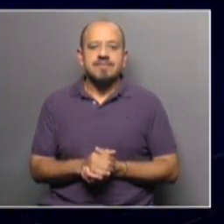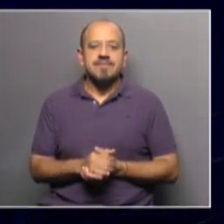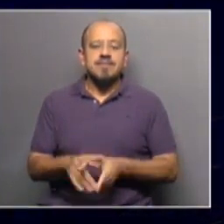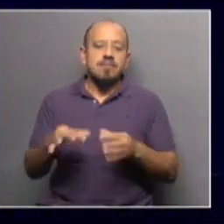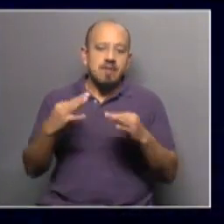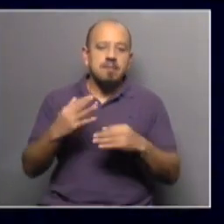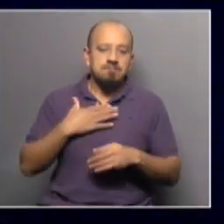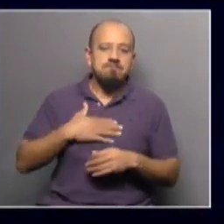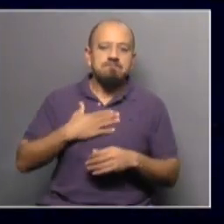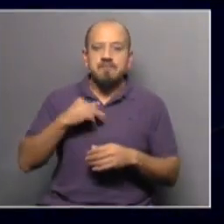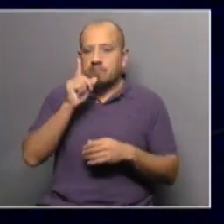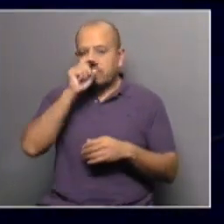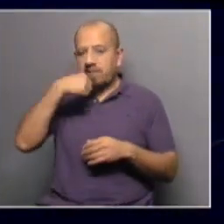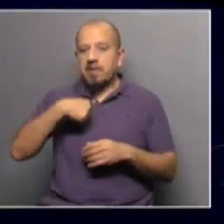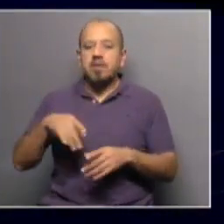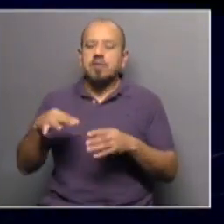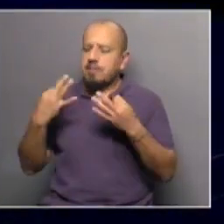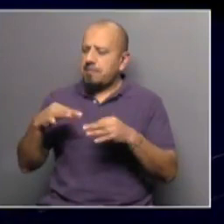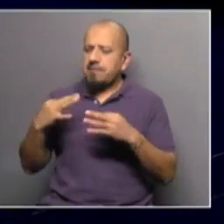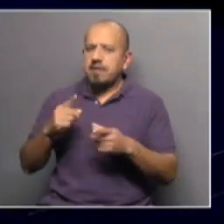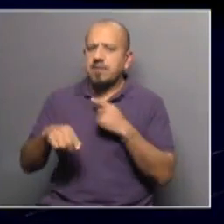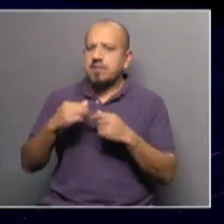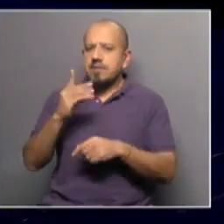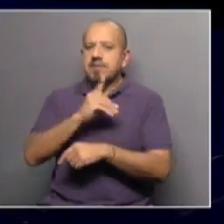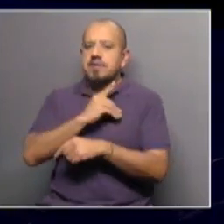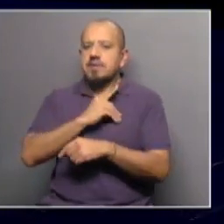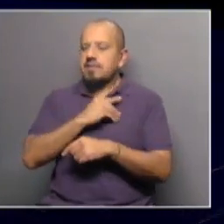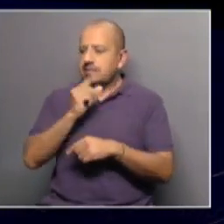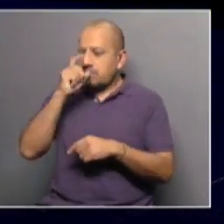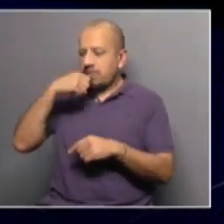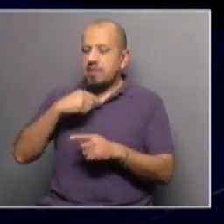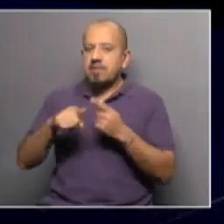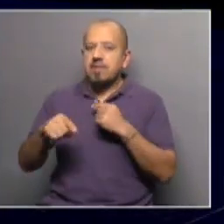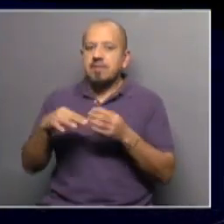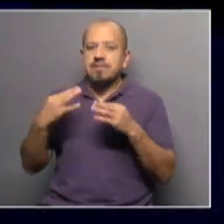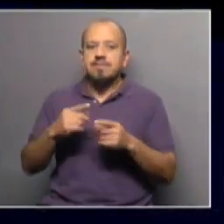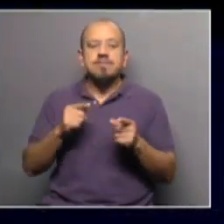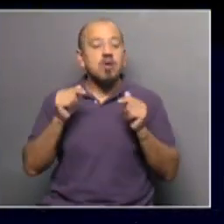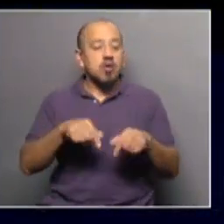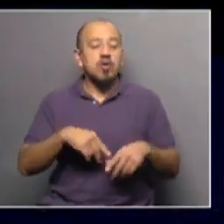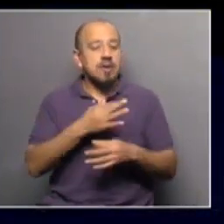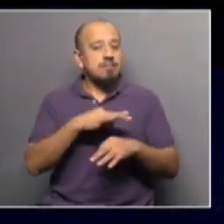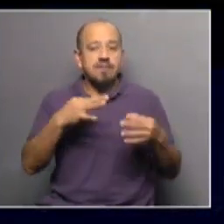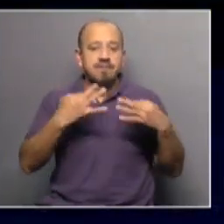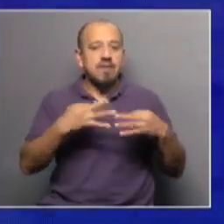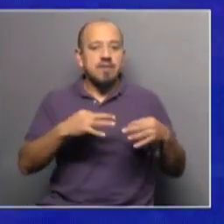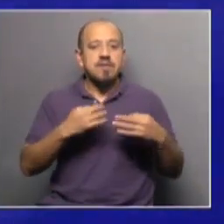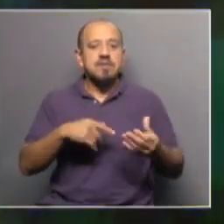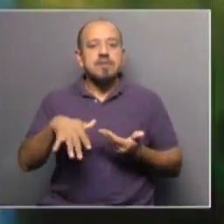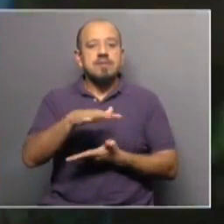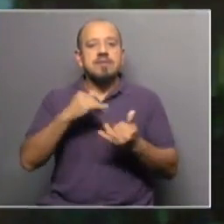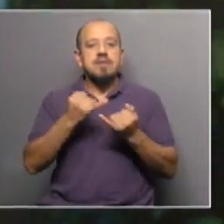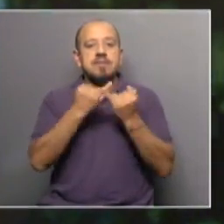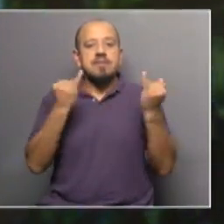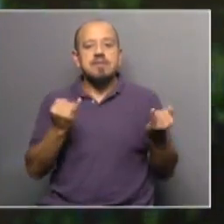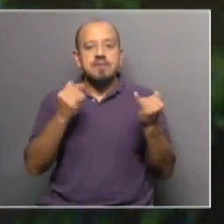verdad que está divino Montevideo. Está lindo. Por esta época, en diciembre, Montevideo se pone lindo. Pipí, cucú. Sí, sí. Esa Plaza de Independencia va a